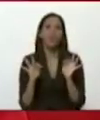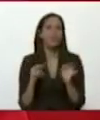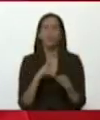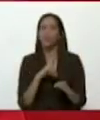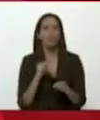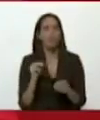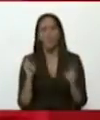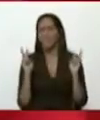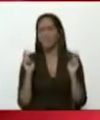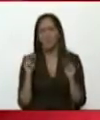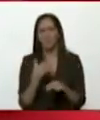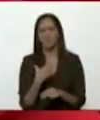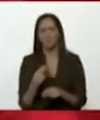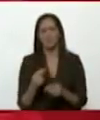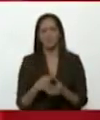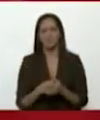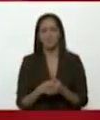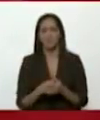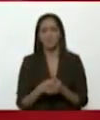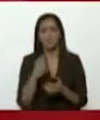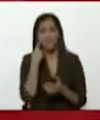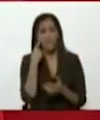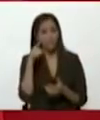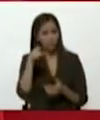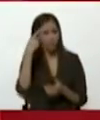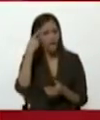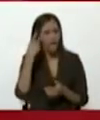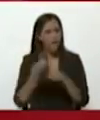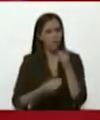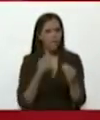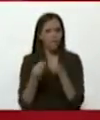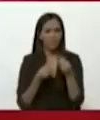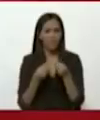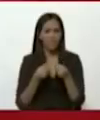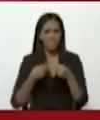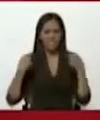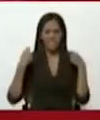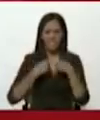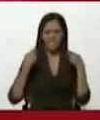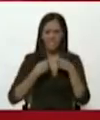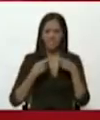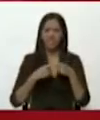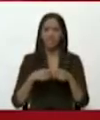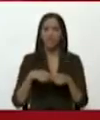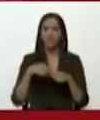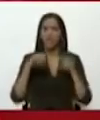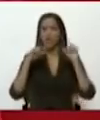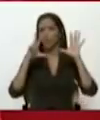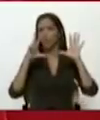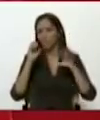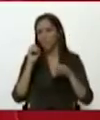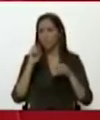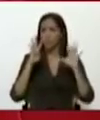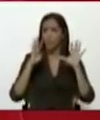esa técnica no es nueva. Mira, ¿tú sabes lo que hacía el enemigo en los 80, en los 90?